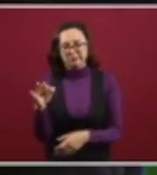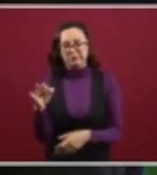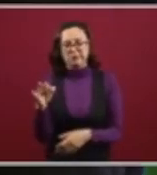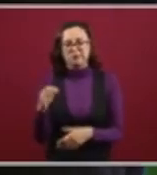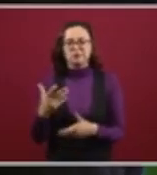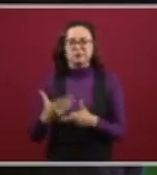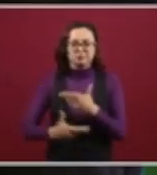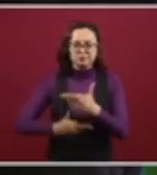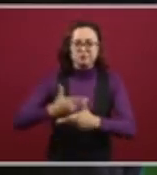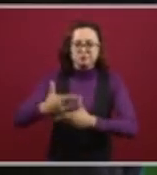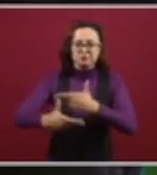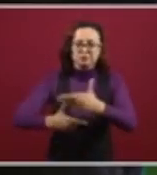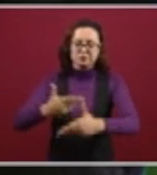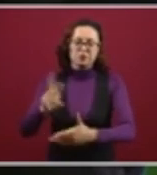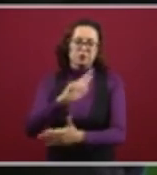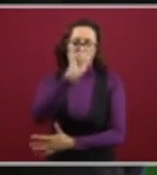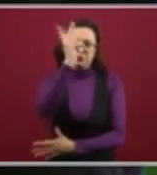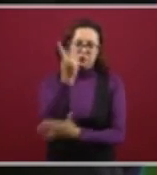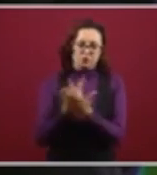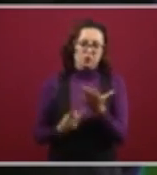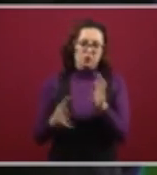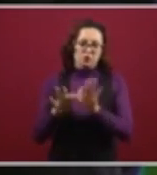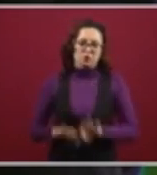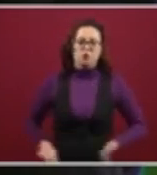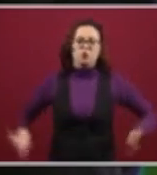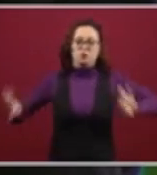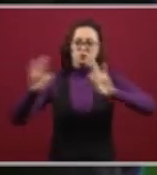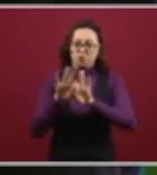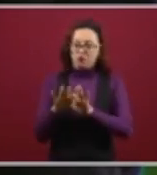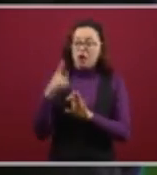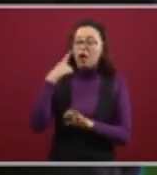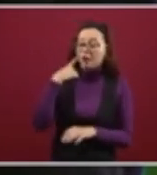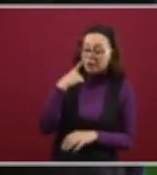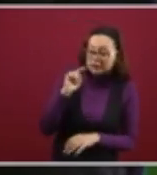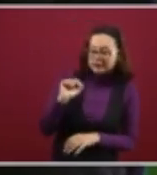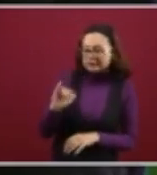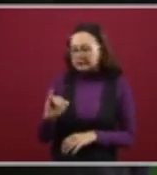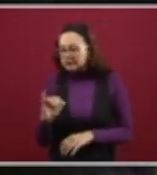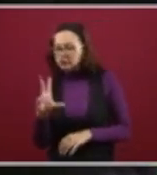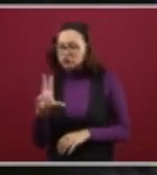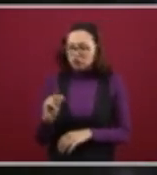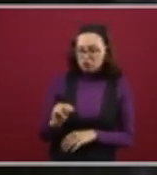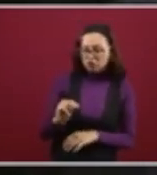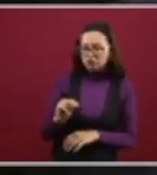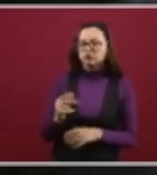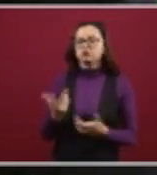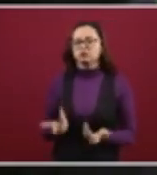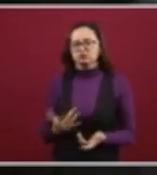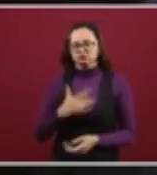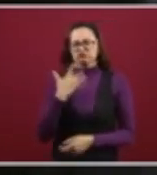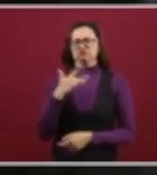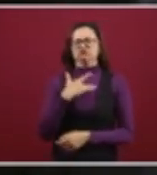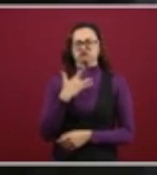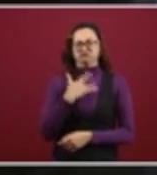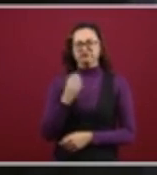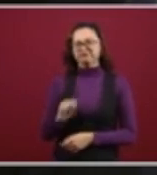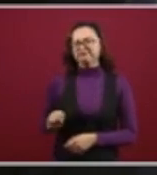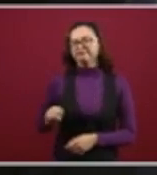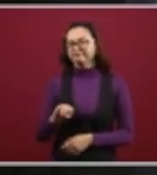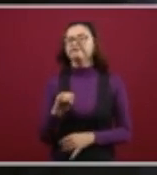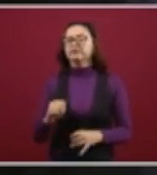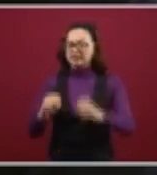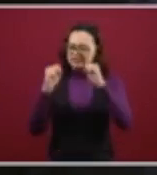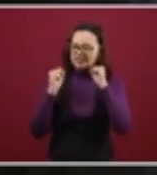el resultado de este importante programa en función de su resultado. El resultado se anticipa y se espera un